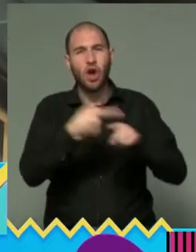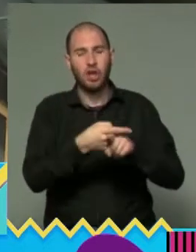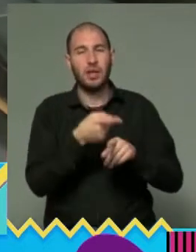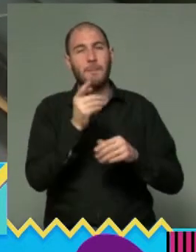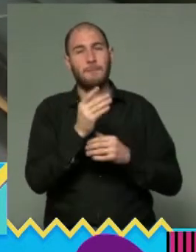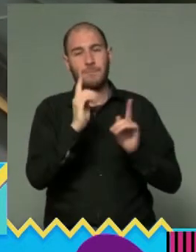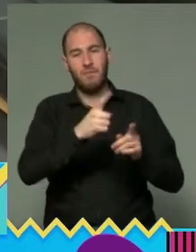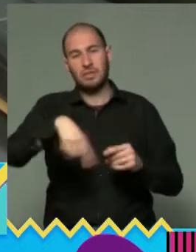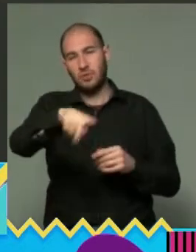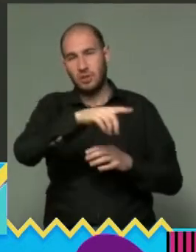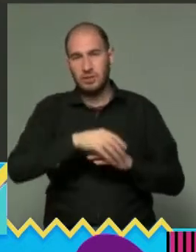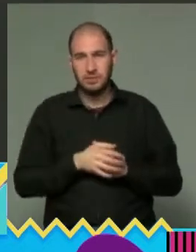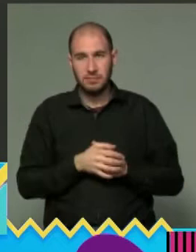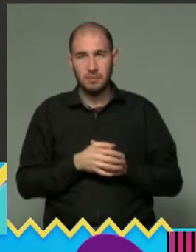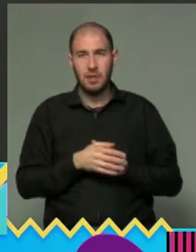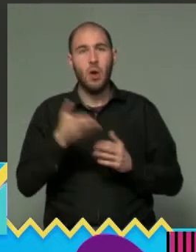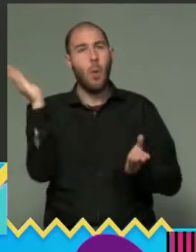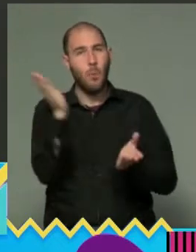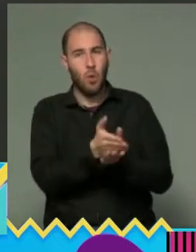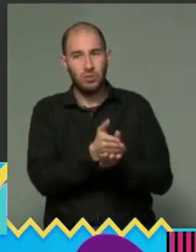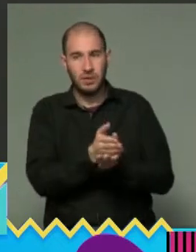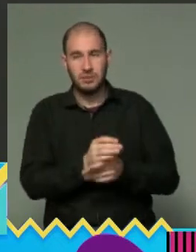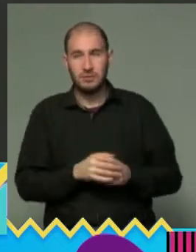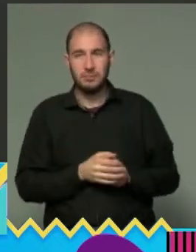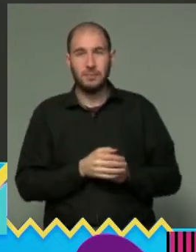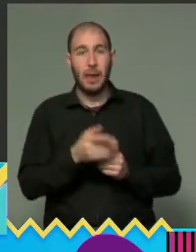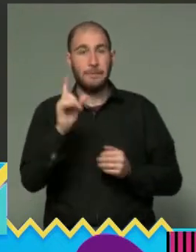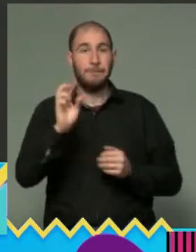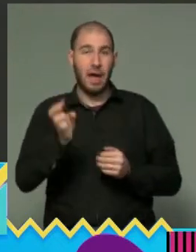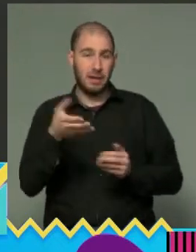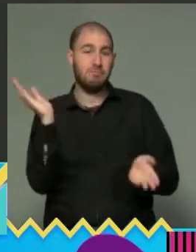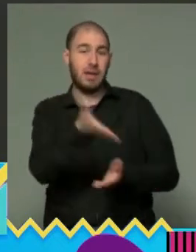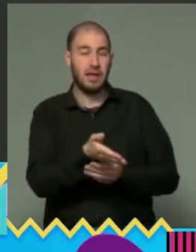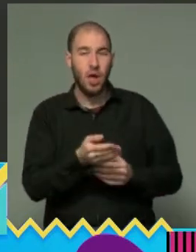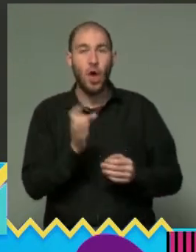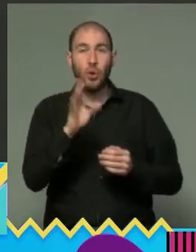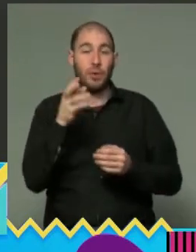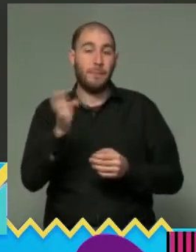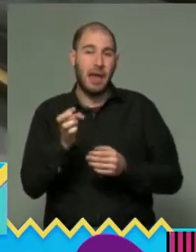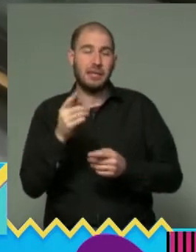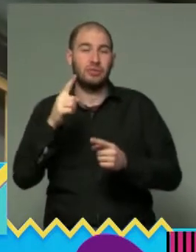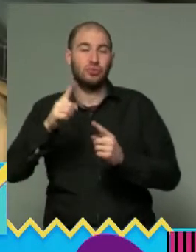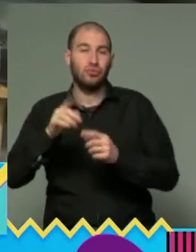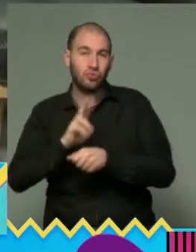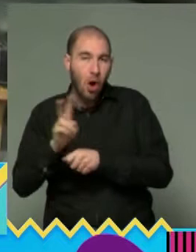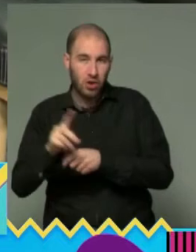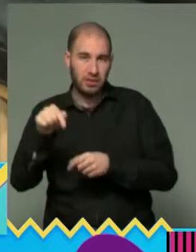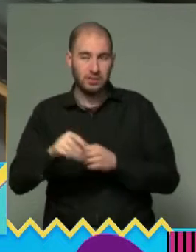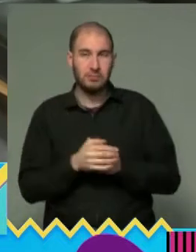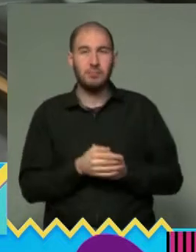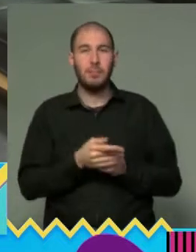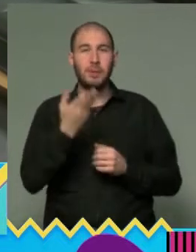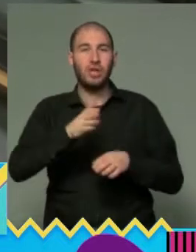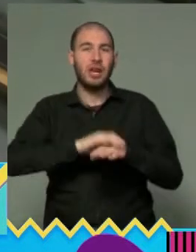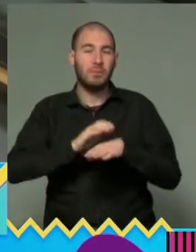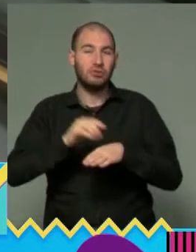puedan sufrir los docentes, multas que pueden recibir los padres agresores, no solamente padres, tutores, o sea, abarca obviamente a quienes